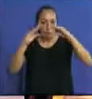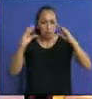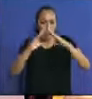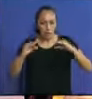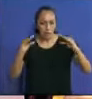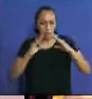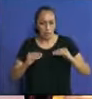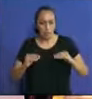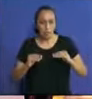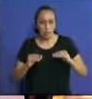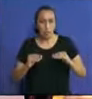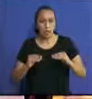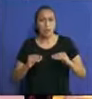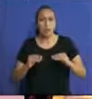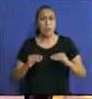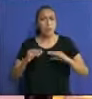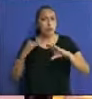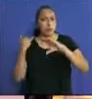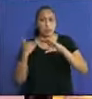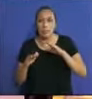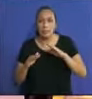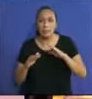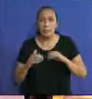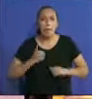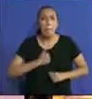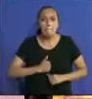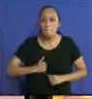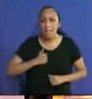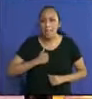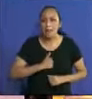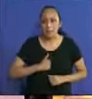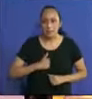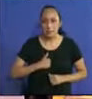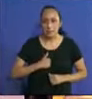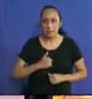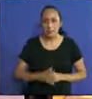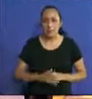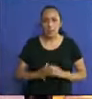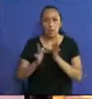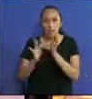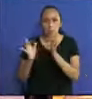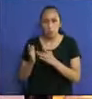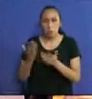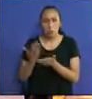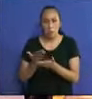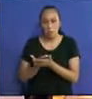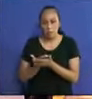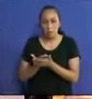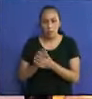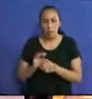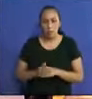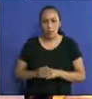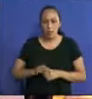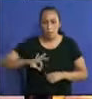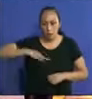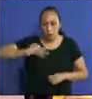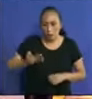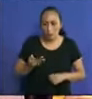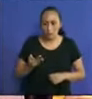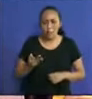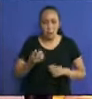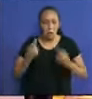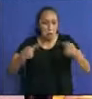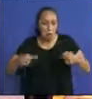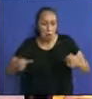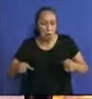invita a valorar y redescubrir las pequeñas cosas de la vida. Si Él está con nosotros,